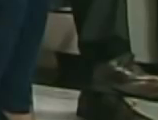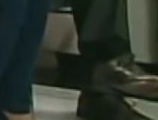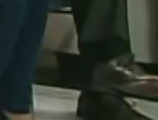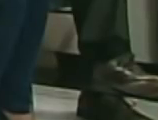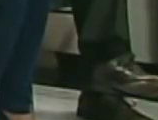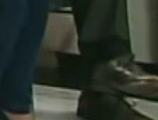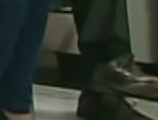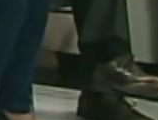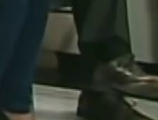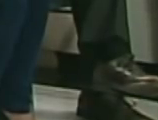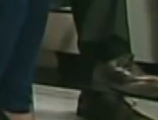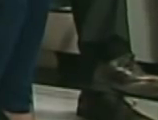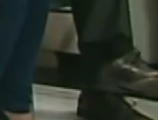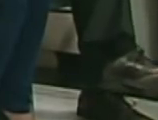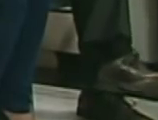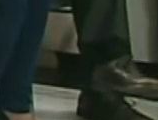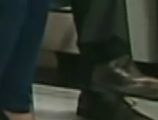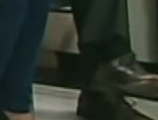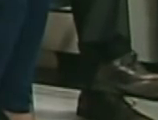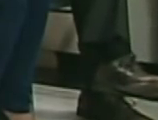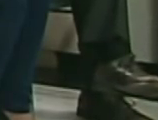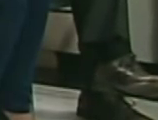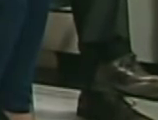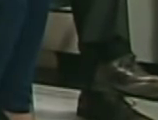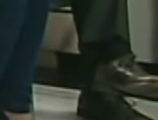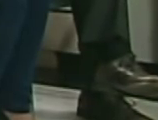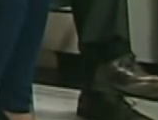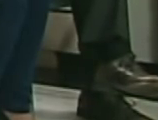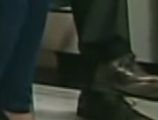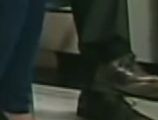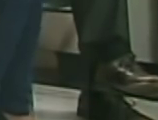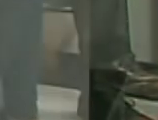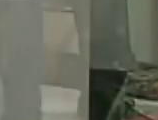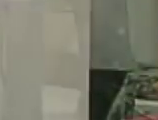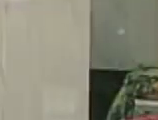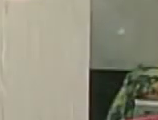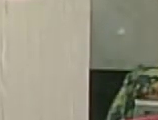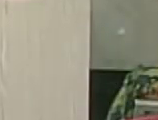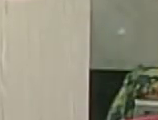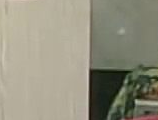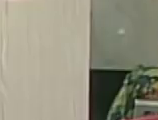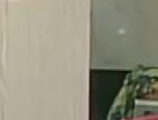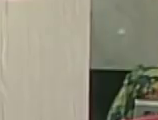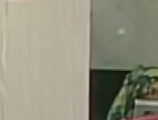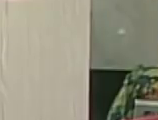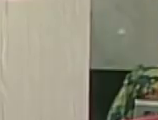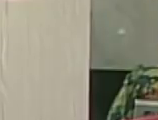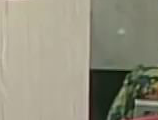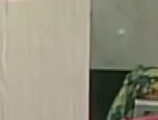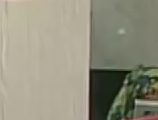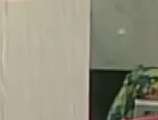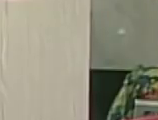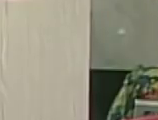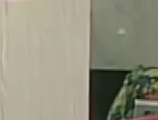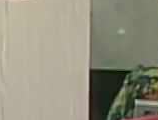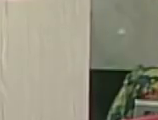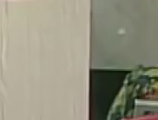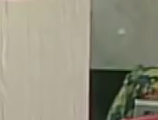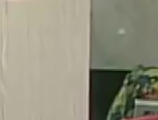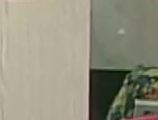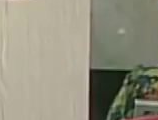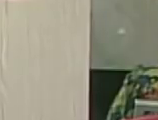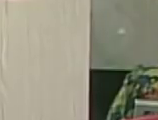tenemos que compartir y colaborar más en nuestras relaciones. Como petición de Venezuela en Caracas,